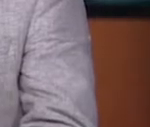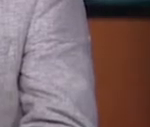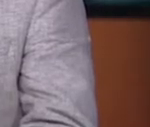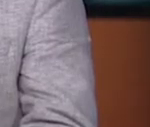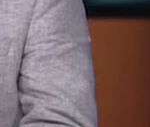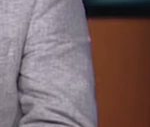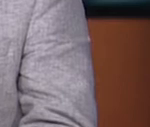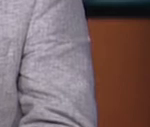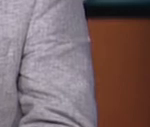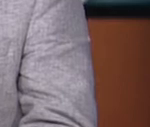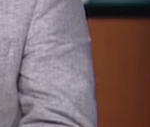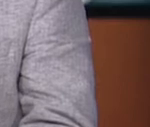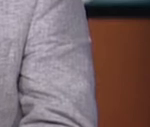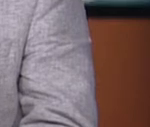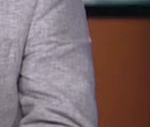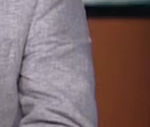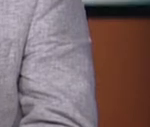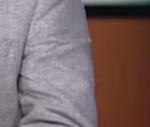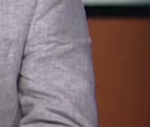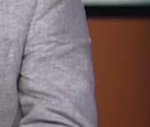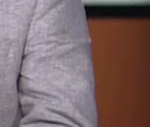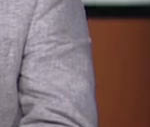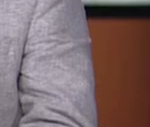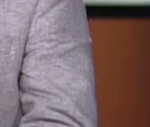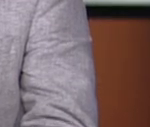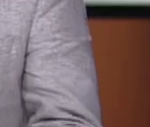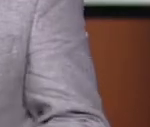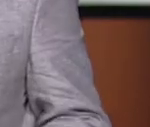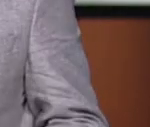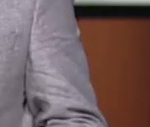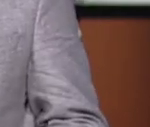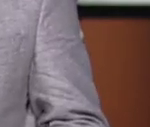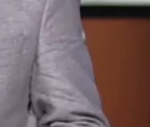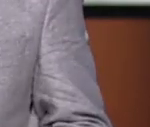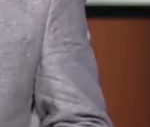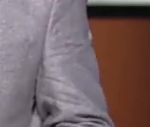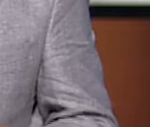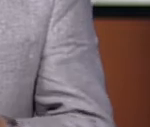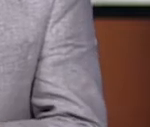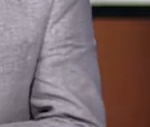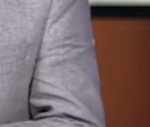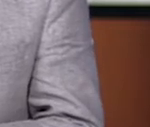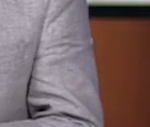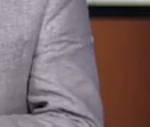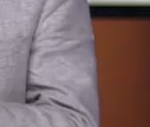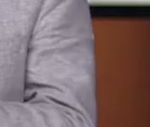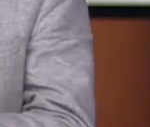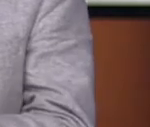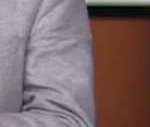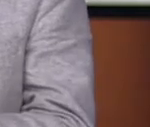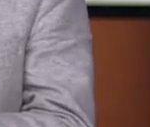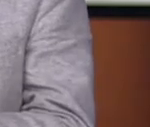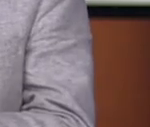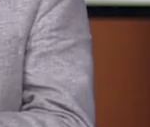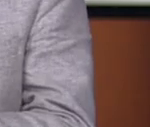Y enseguida regresamos a la provincia de San Juan para vivir el segundo tiempo. ¿Cómo están? Bienvenidos, feliz Día de la Patria. Ustedes saben, el festejo